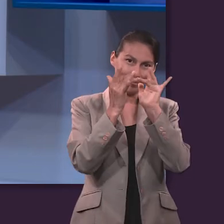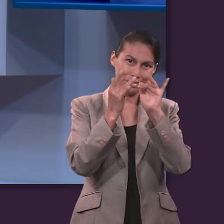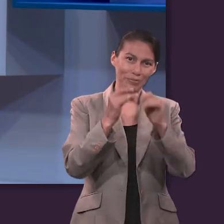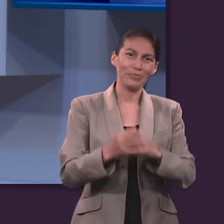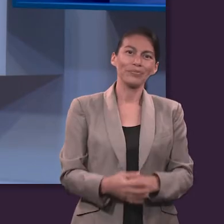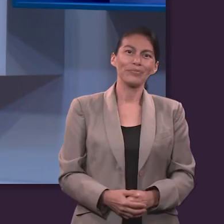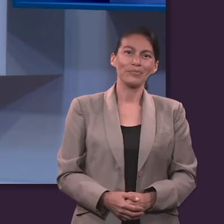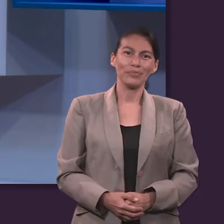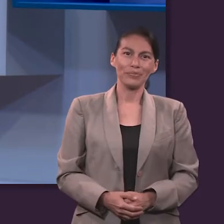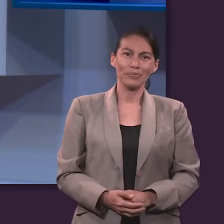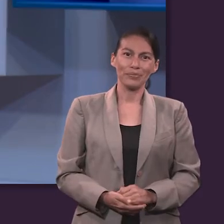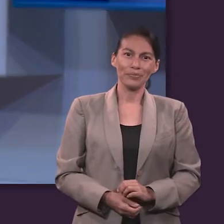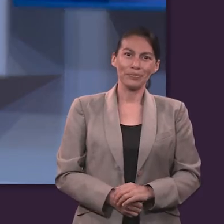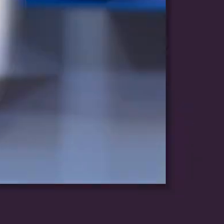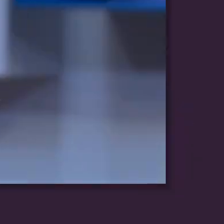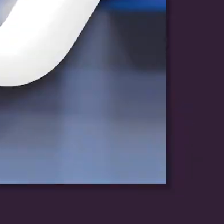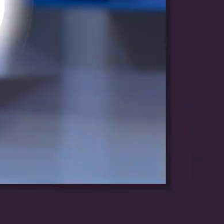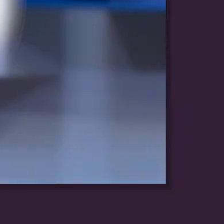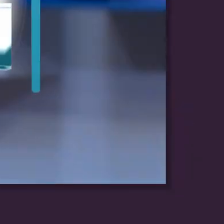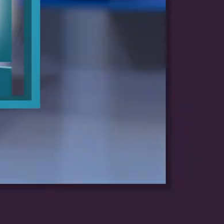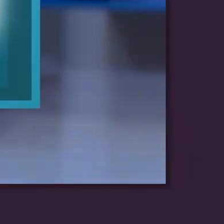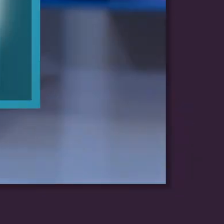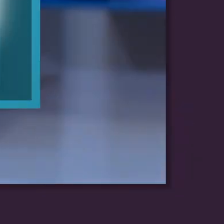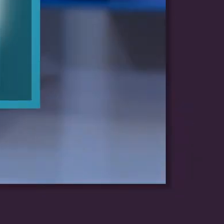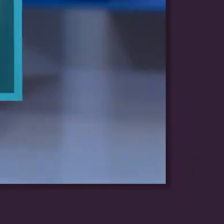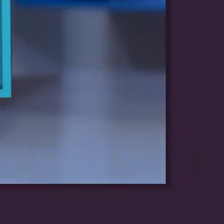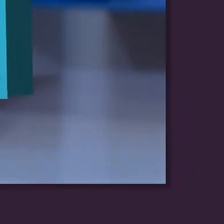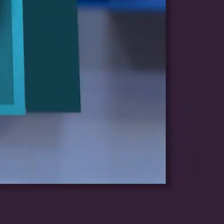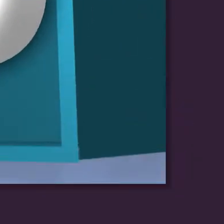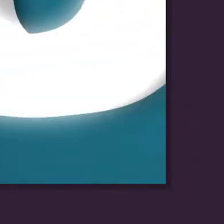se despeguen y pronto volvemos.